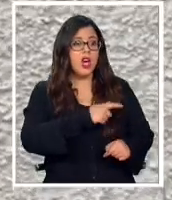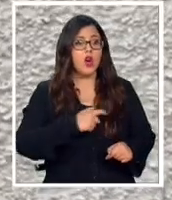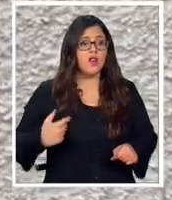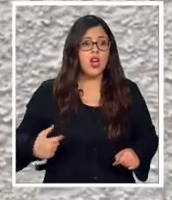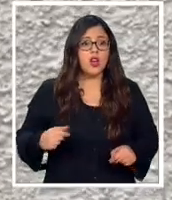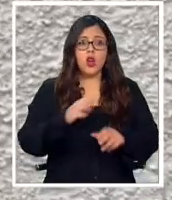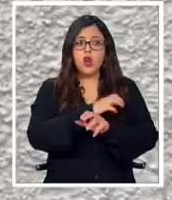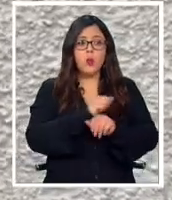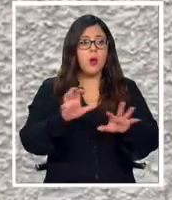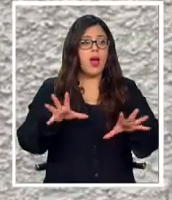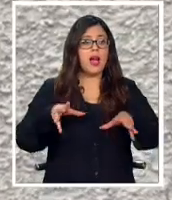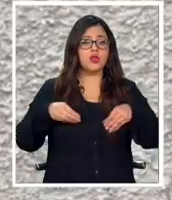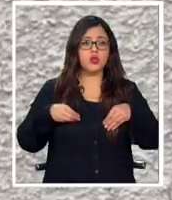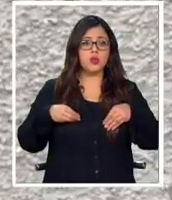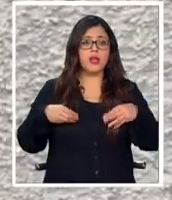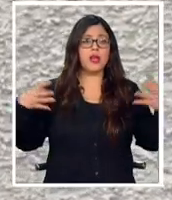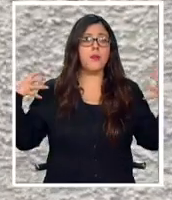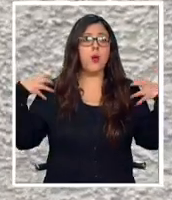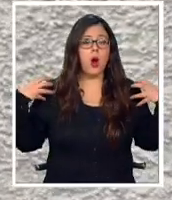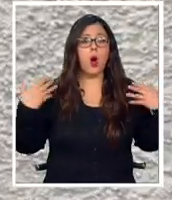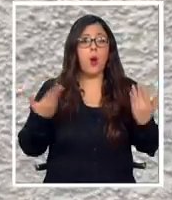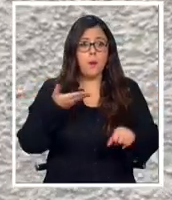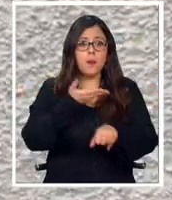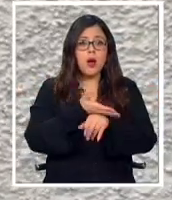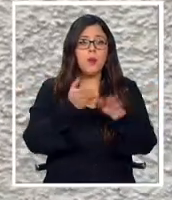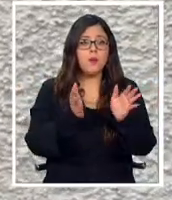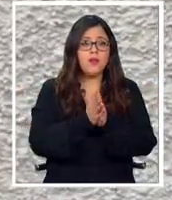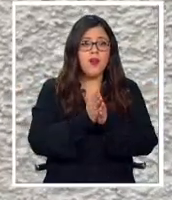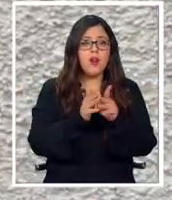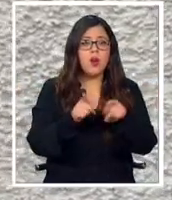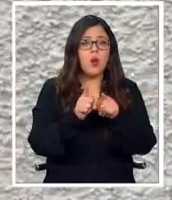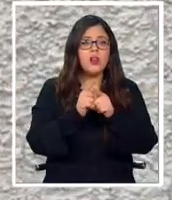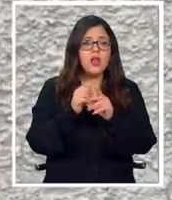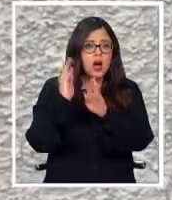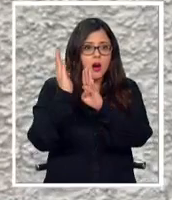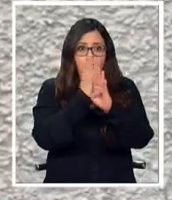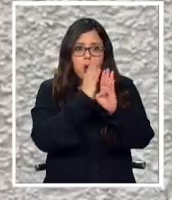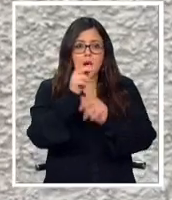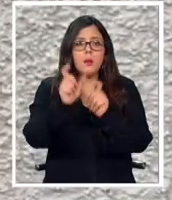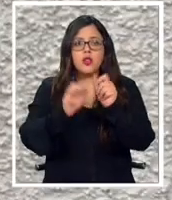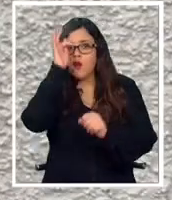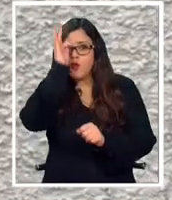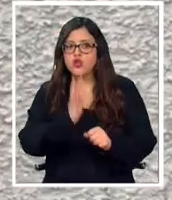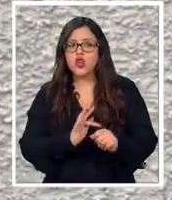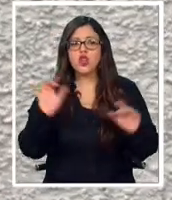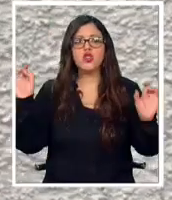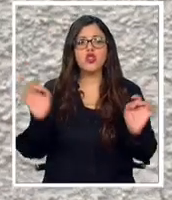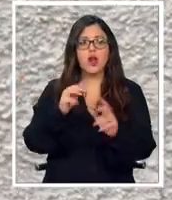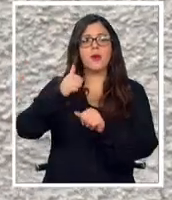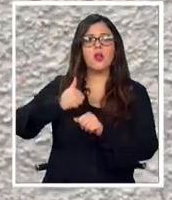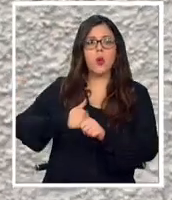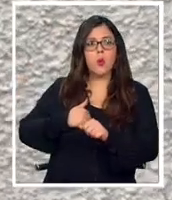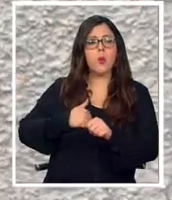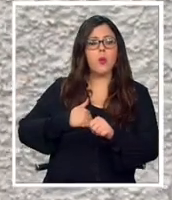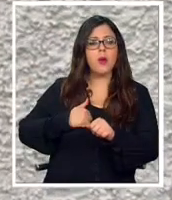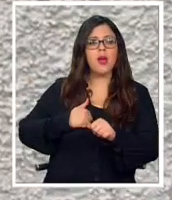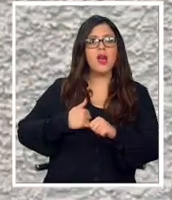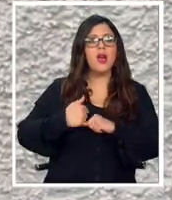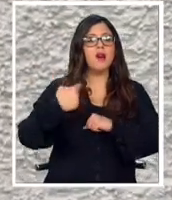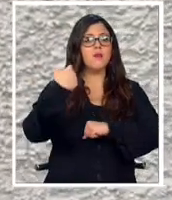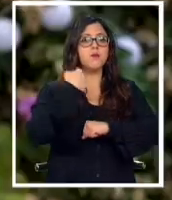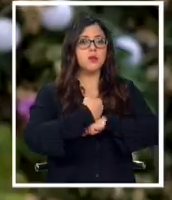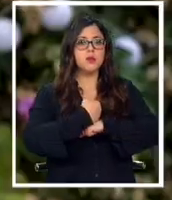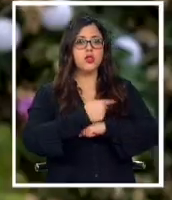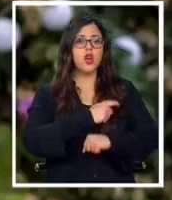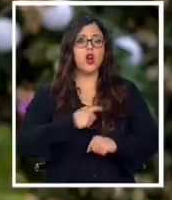sus responsabilidades y hacemos un llamado a dejar de escudarse en funcionarios que simplemente cumplen instrucciones del palacio de la